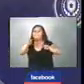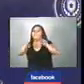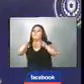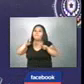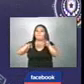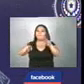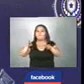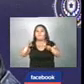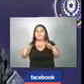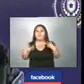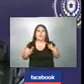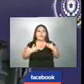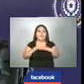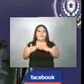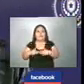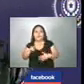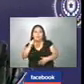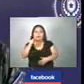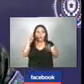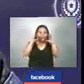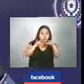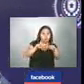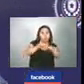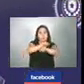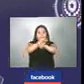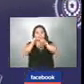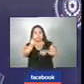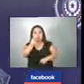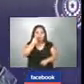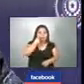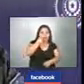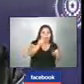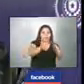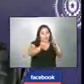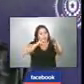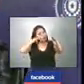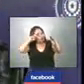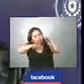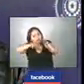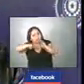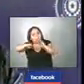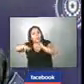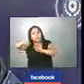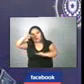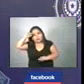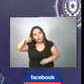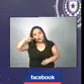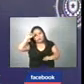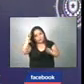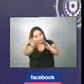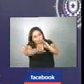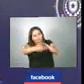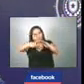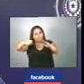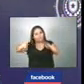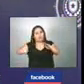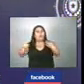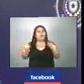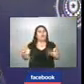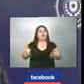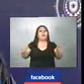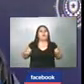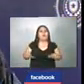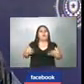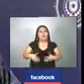diferentes índoles. cuatro viajes, hay casas seguras, hay operaciones de extracción que se están en